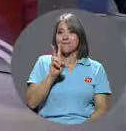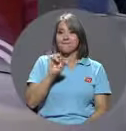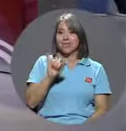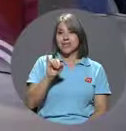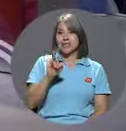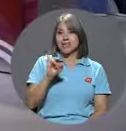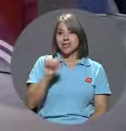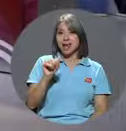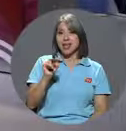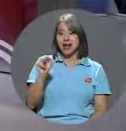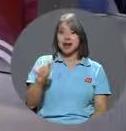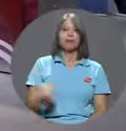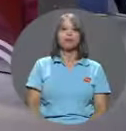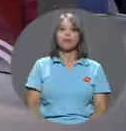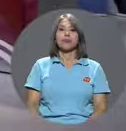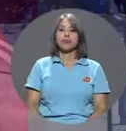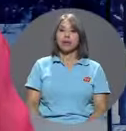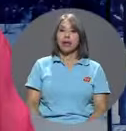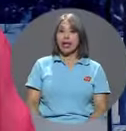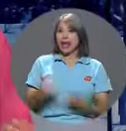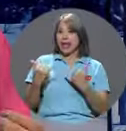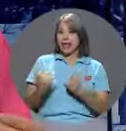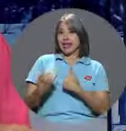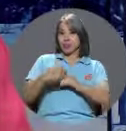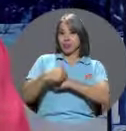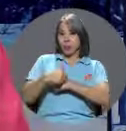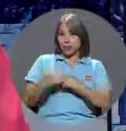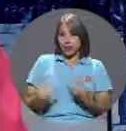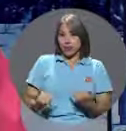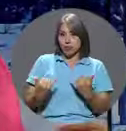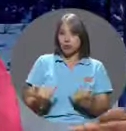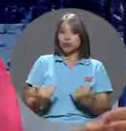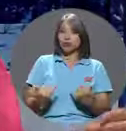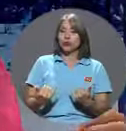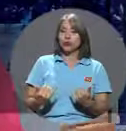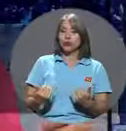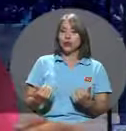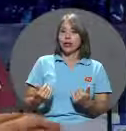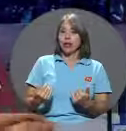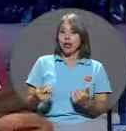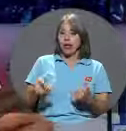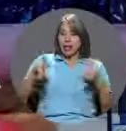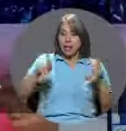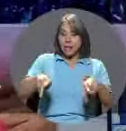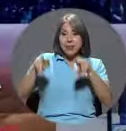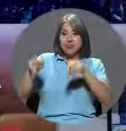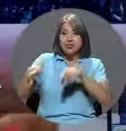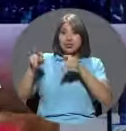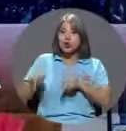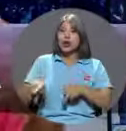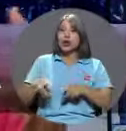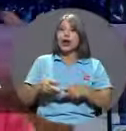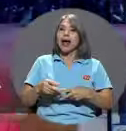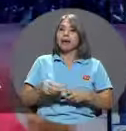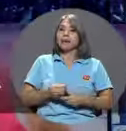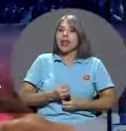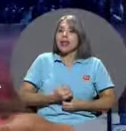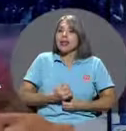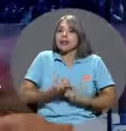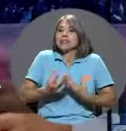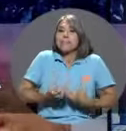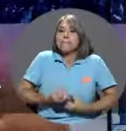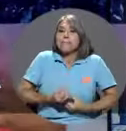perdón, Viviana, es precisamente en estos momentos, ¿verdad?, en los que la persona